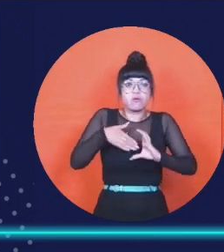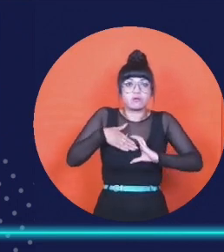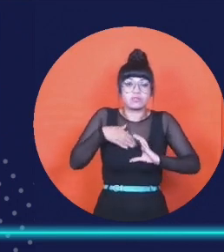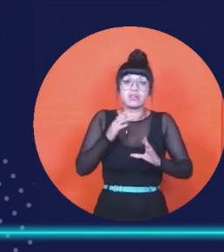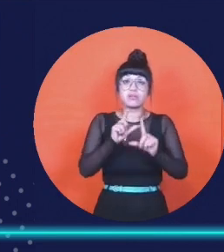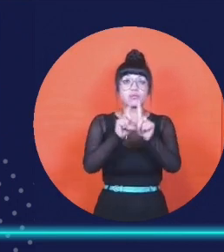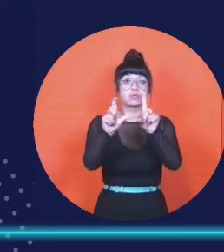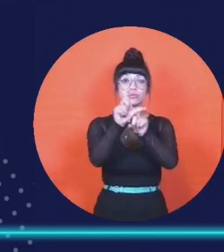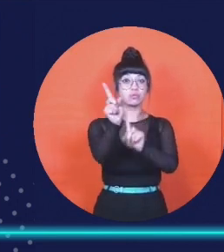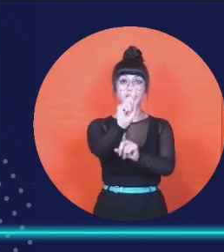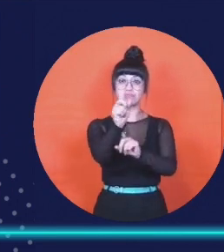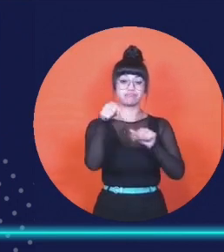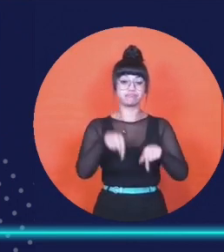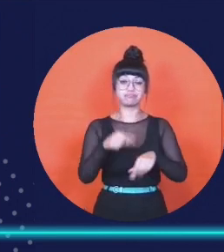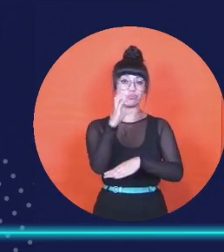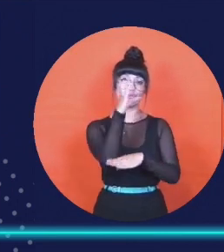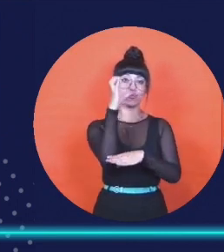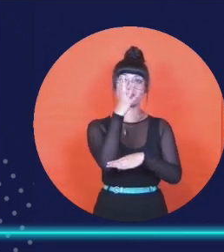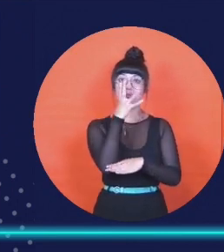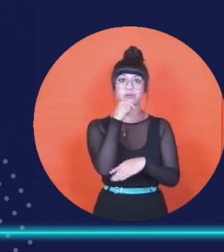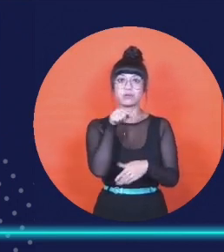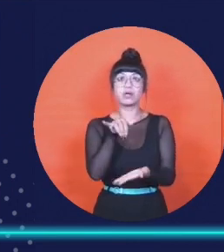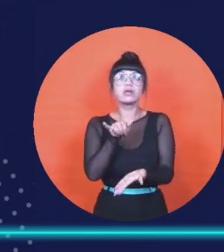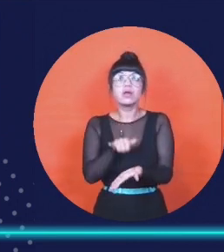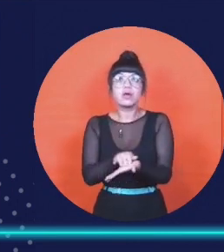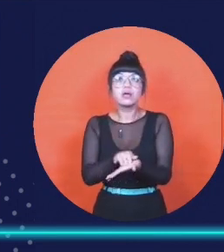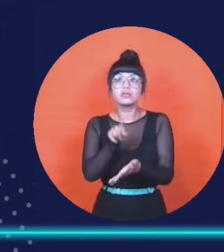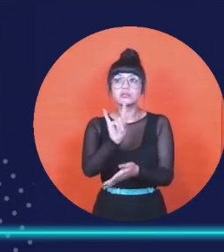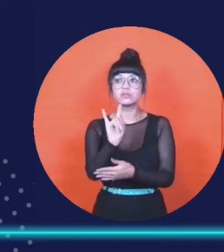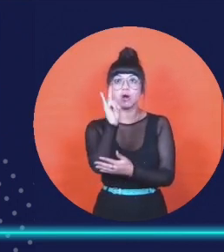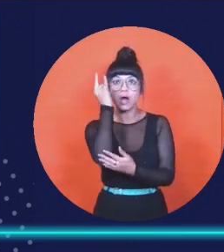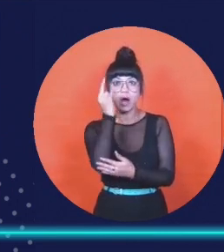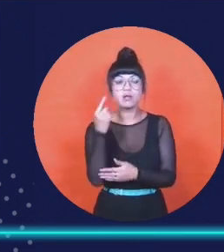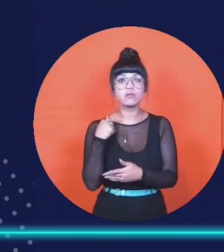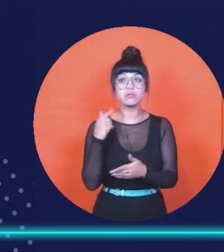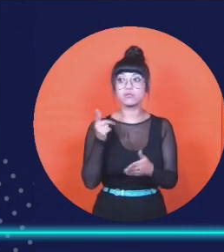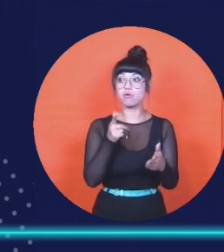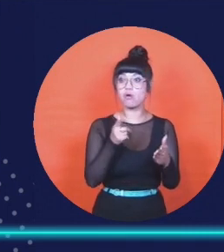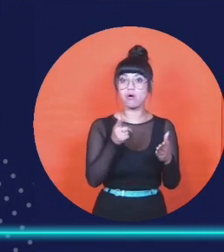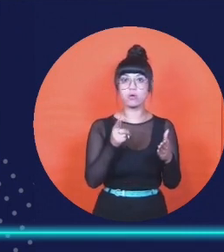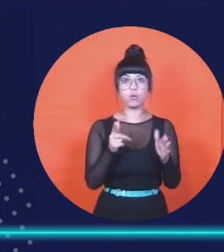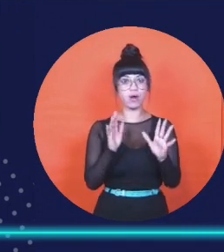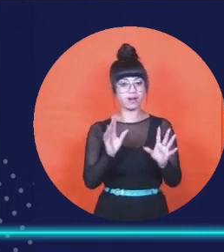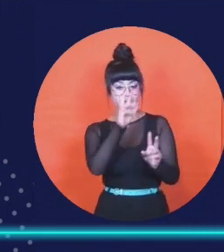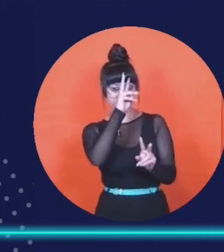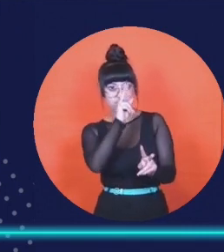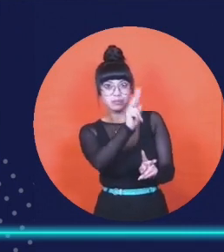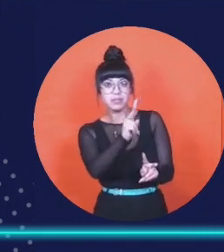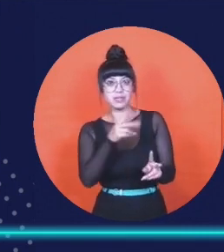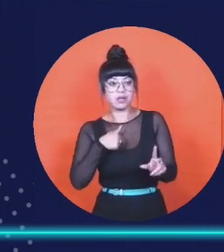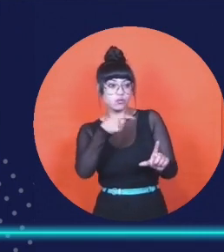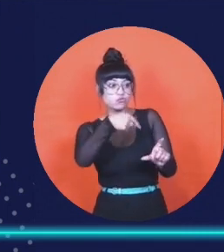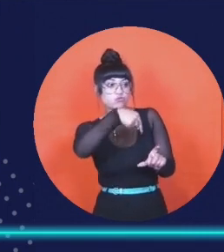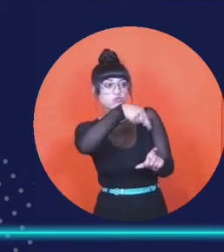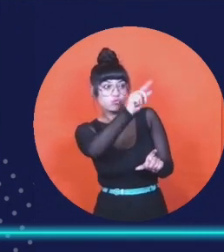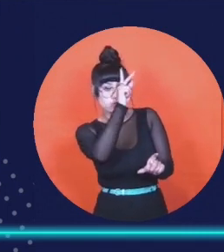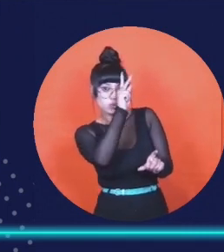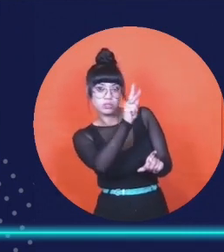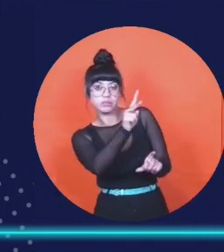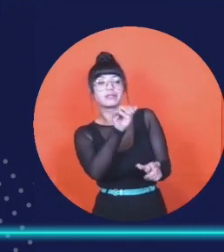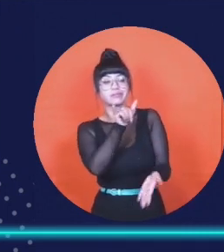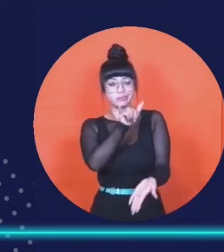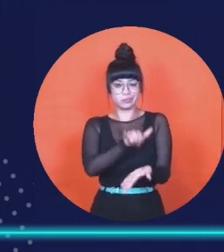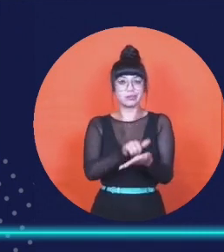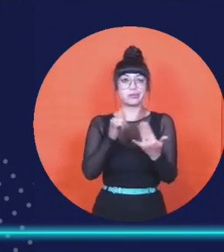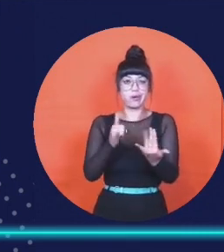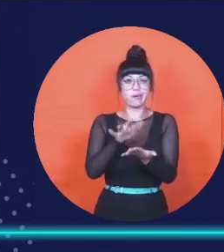una cultura que sea muy educada para respetar y crear propiedad intelectual, y eso es otra cosa de las que también hemos